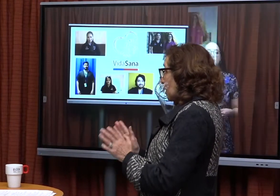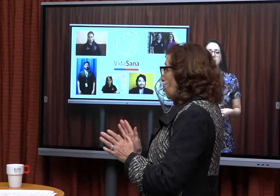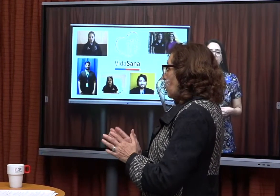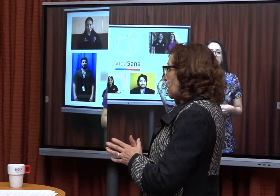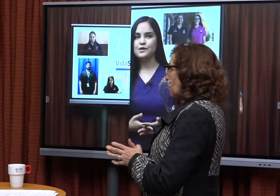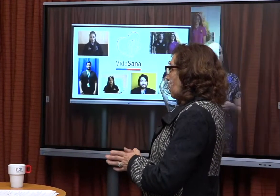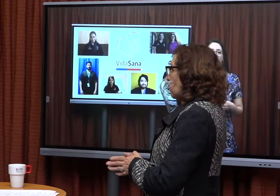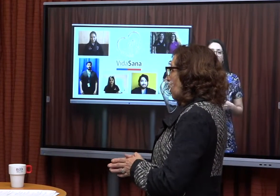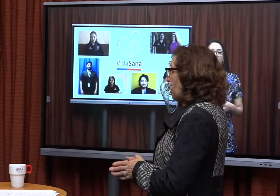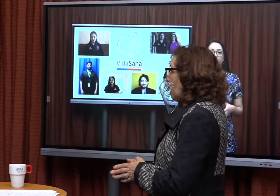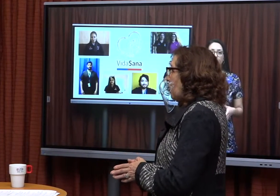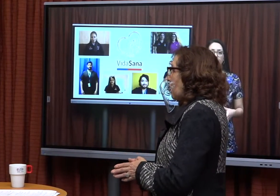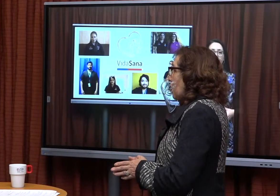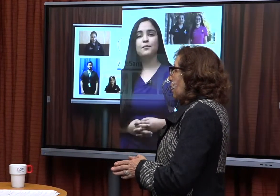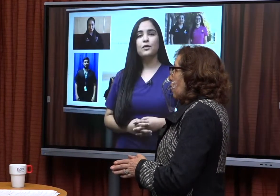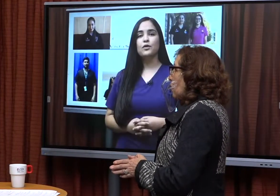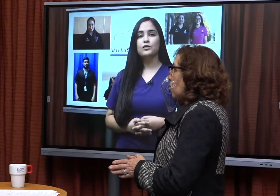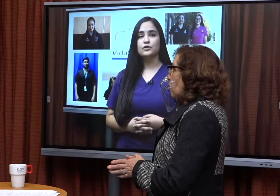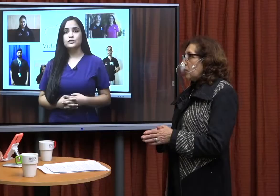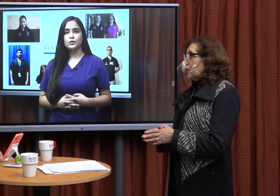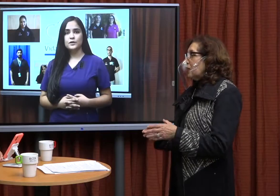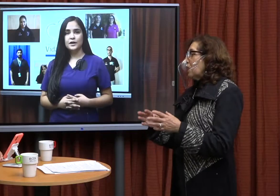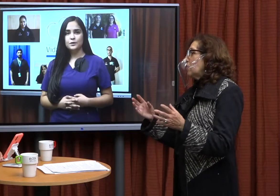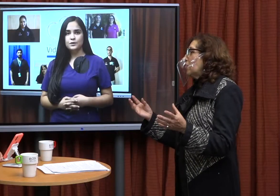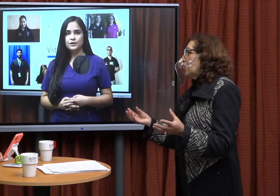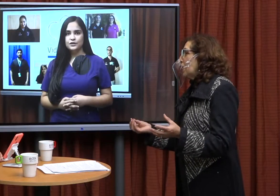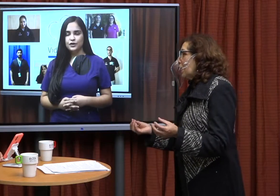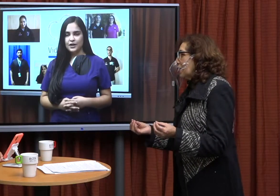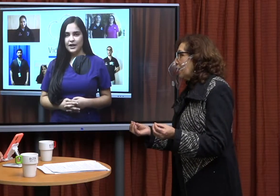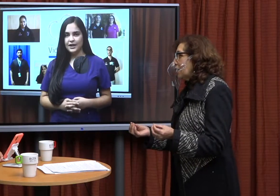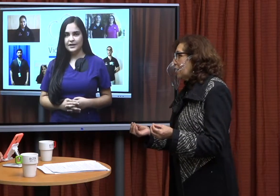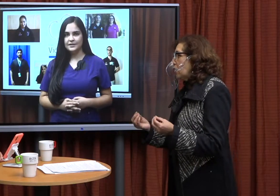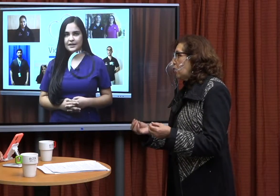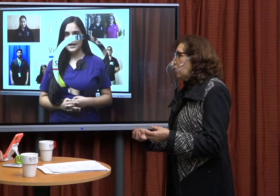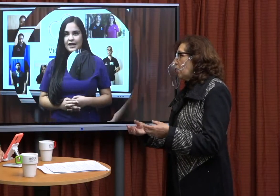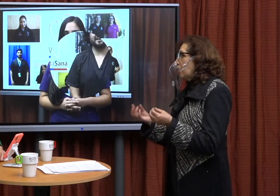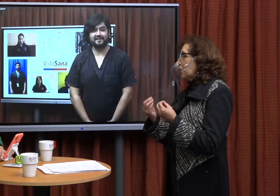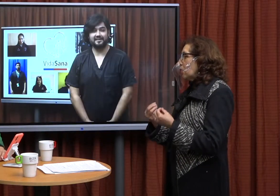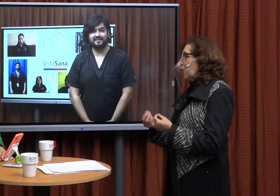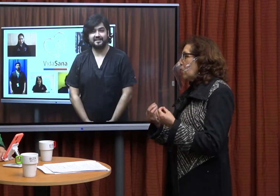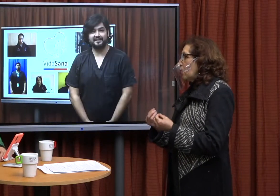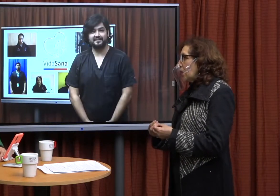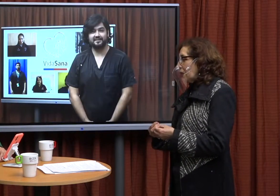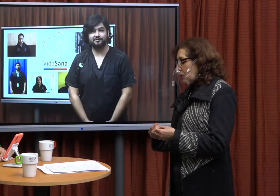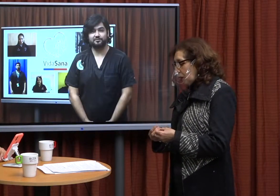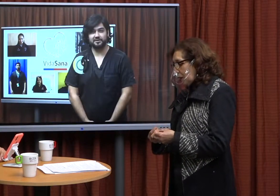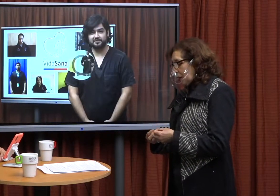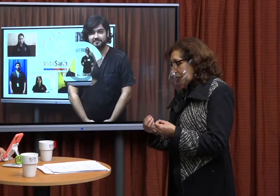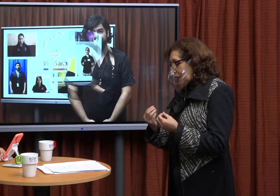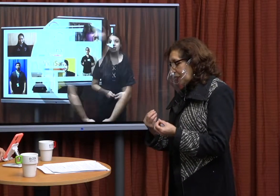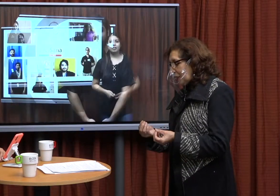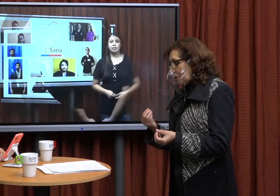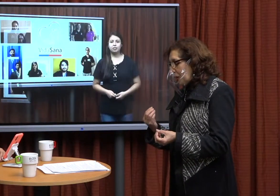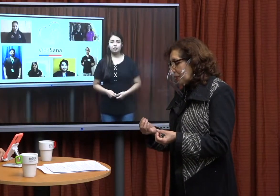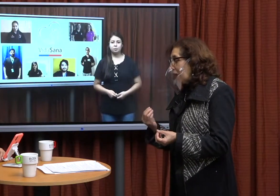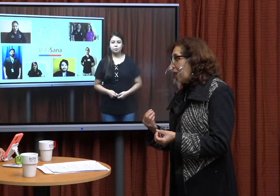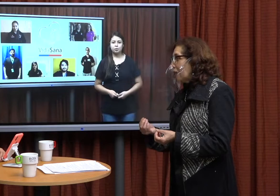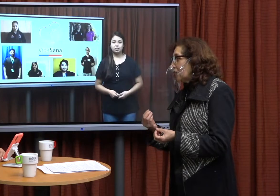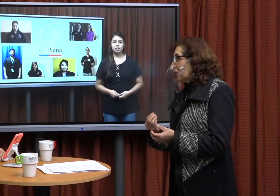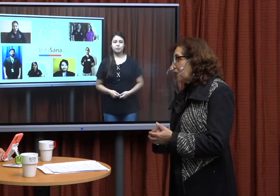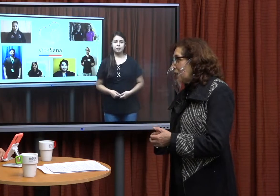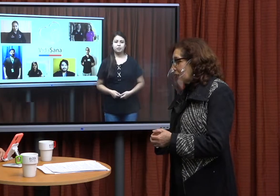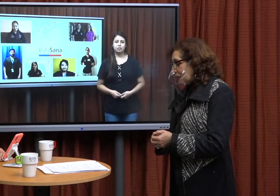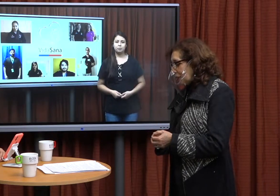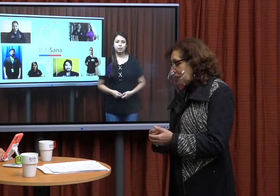perdón, las seis comunas seleccionadas no se seleccionaron al azar sino que son las comunas que tienen el más